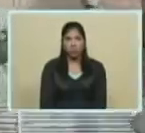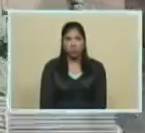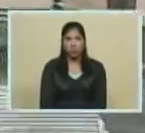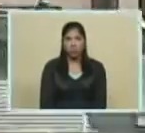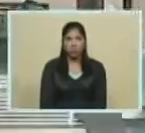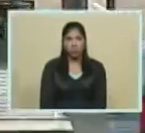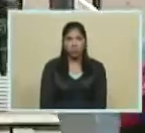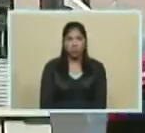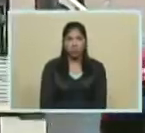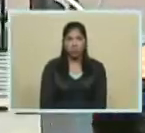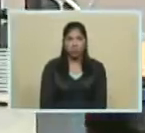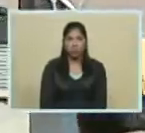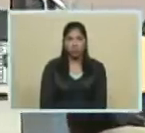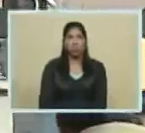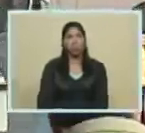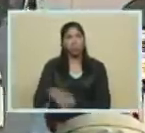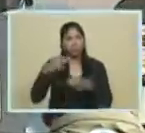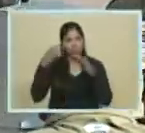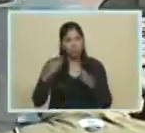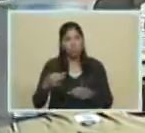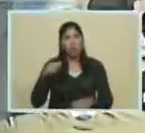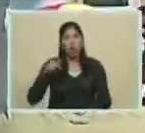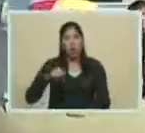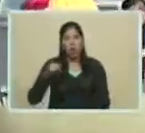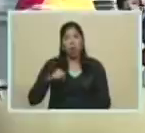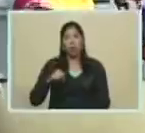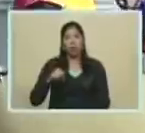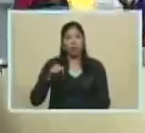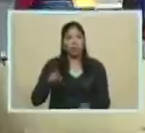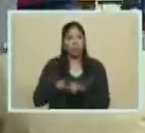el 4 de febrero hoy es más futuro,